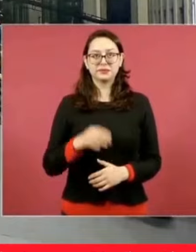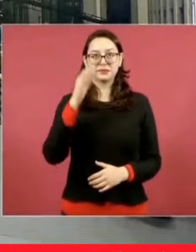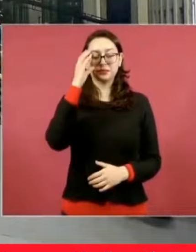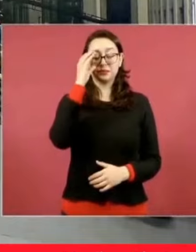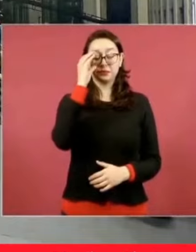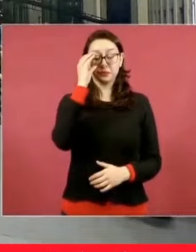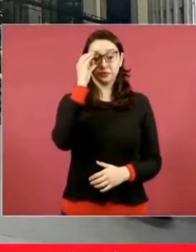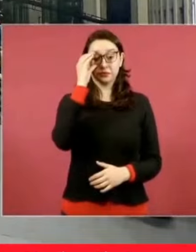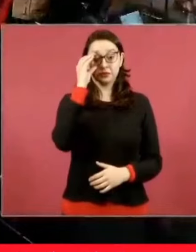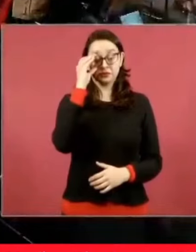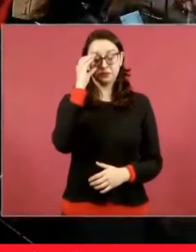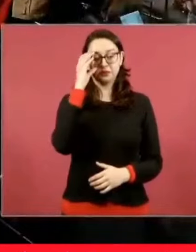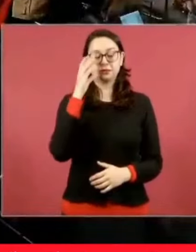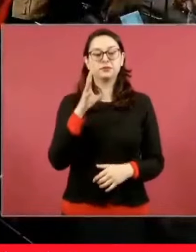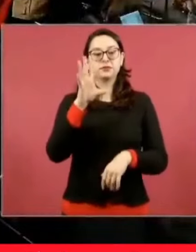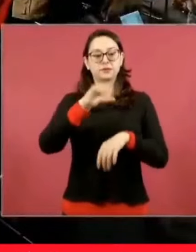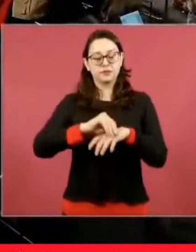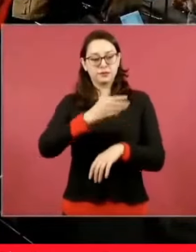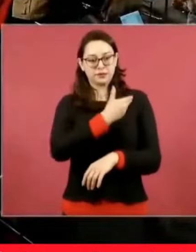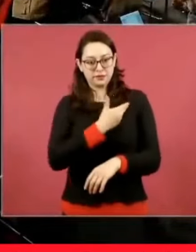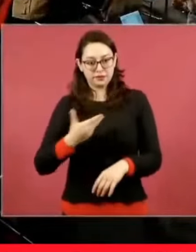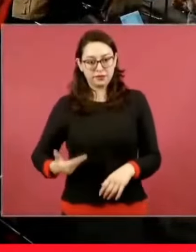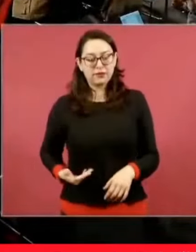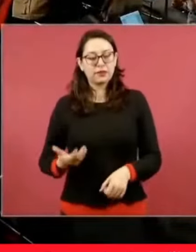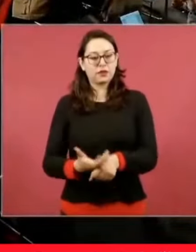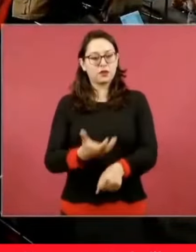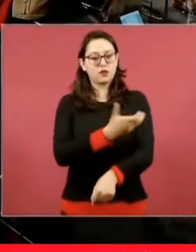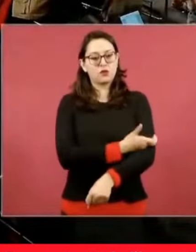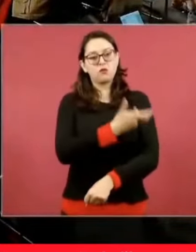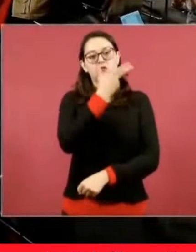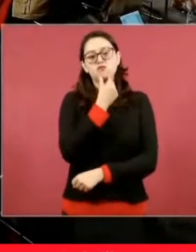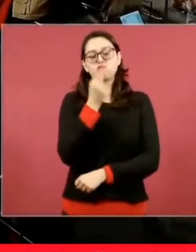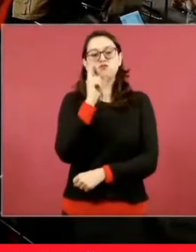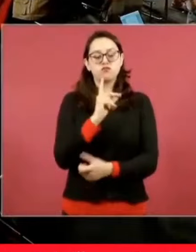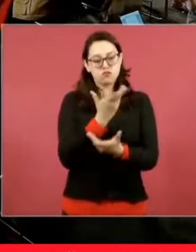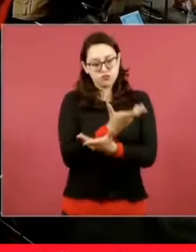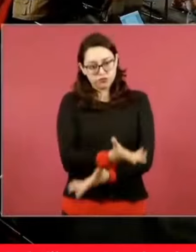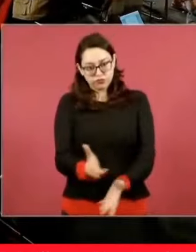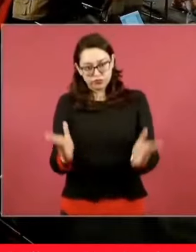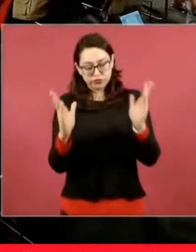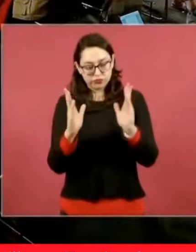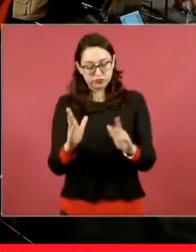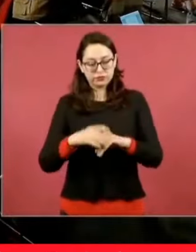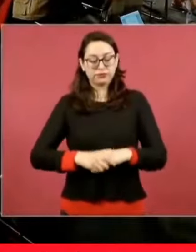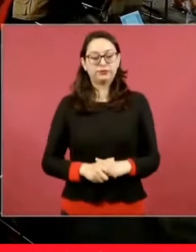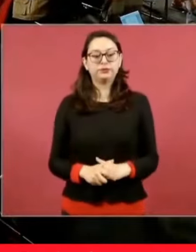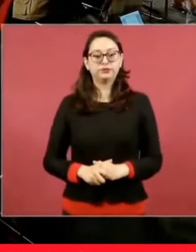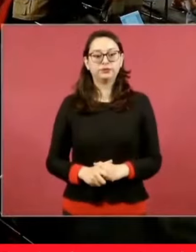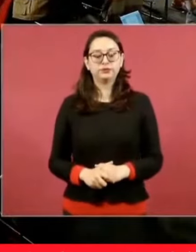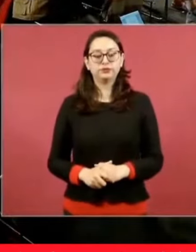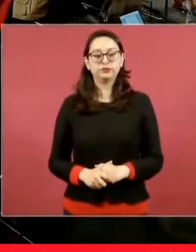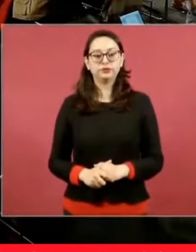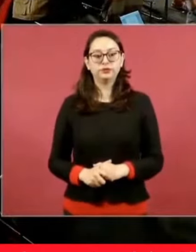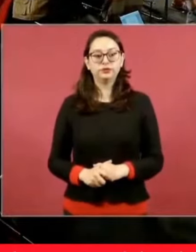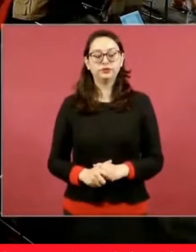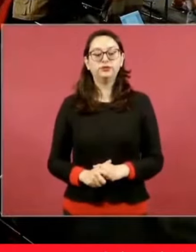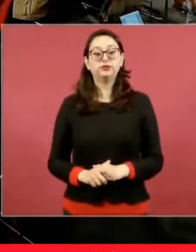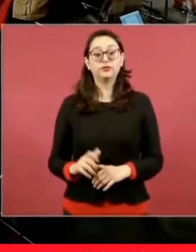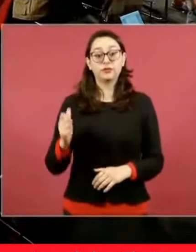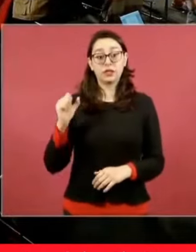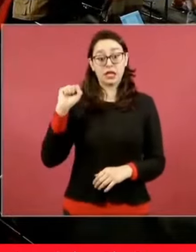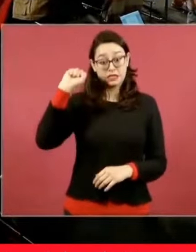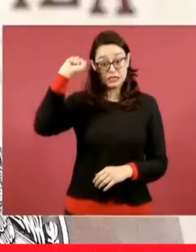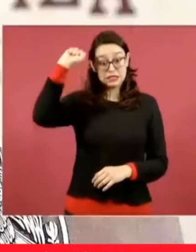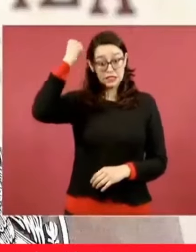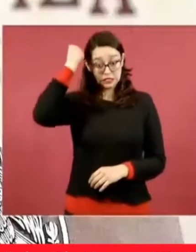Con su permiso, señor presidente, compañera, compañeros, medios de comunicación. El estado de Sinaloa es uno